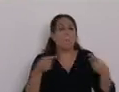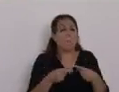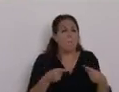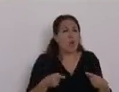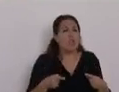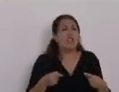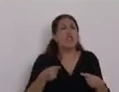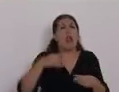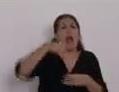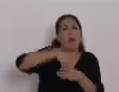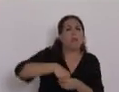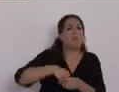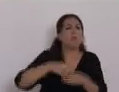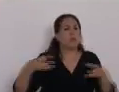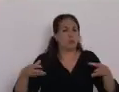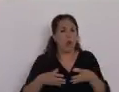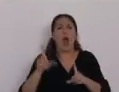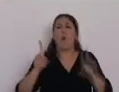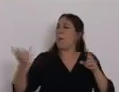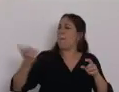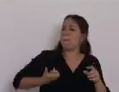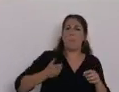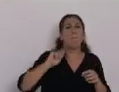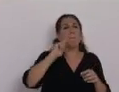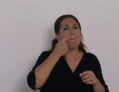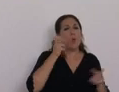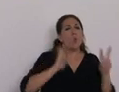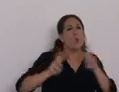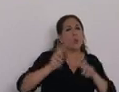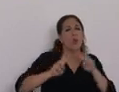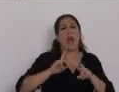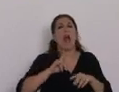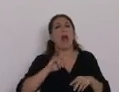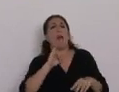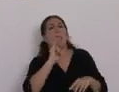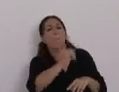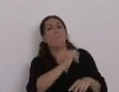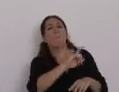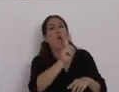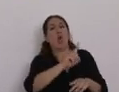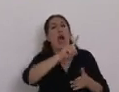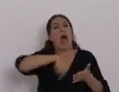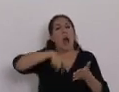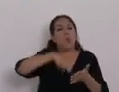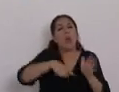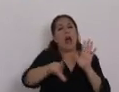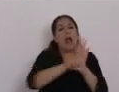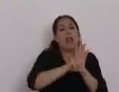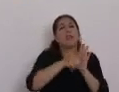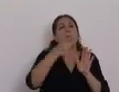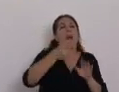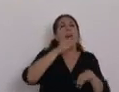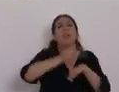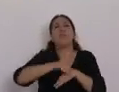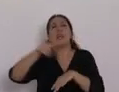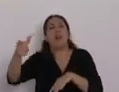interno profundo. Y cuando algunos me decían, ¿por qué no buscamos el camino de sugerirle al oficialismo que deroguemos la ley para que a través de la ley de responsabilidad financiera